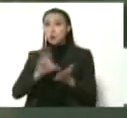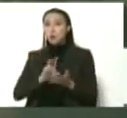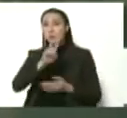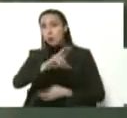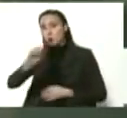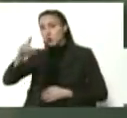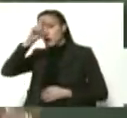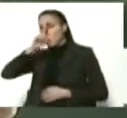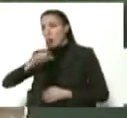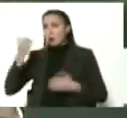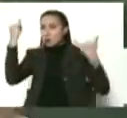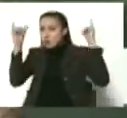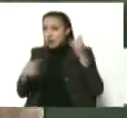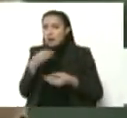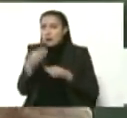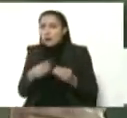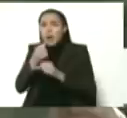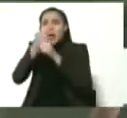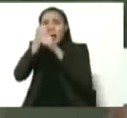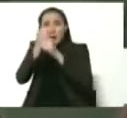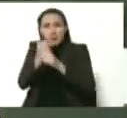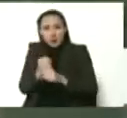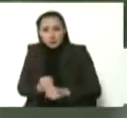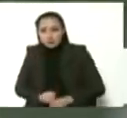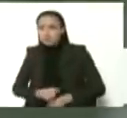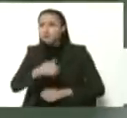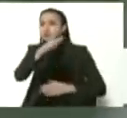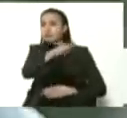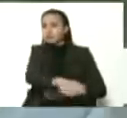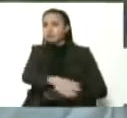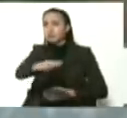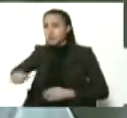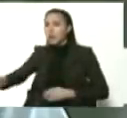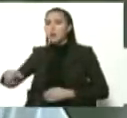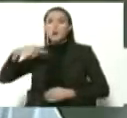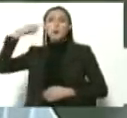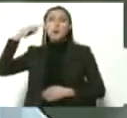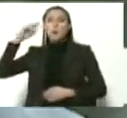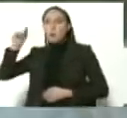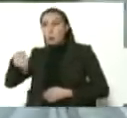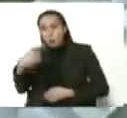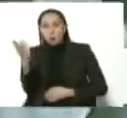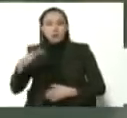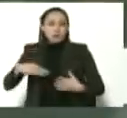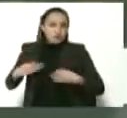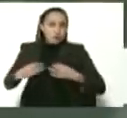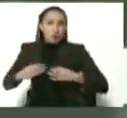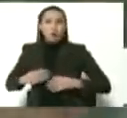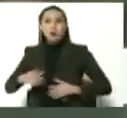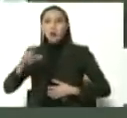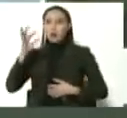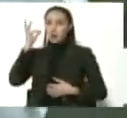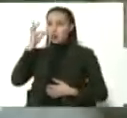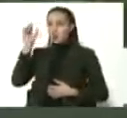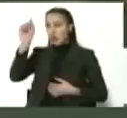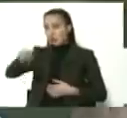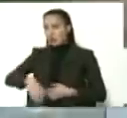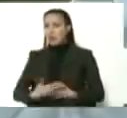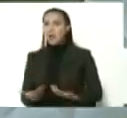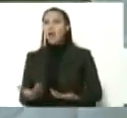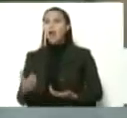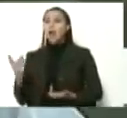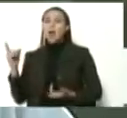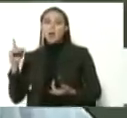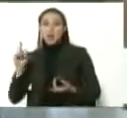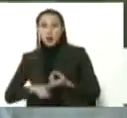de Carabobo, estamos esperando ver el florecimiento de muchos negritos primeros y negritas primeras. Muchas Manuela Sáenz,